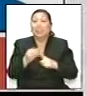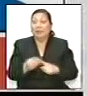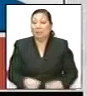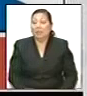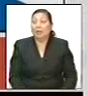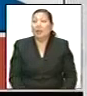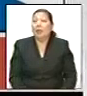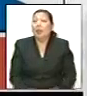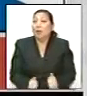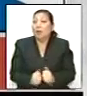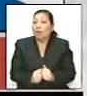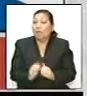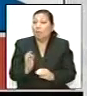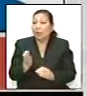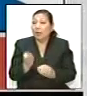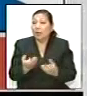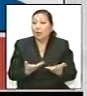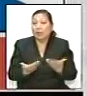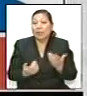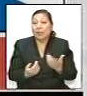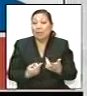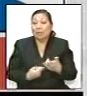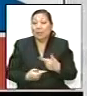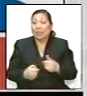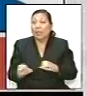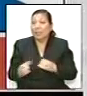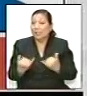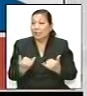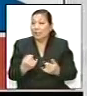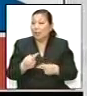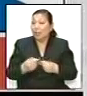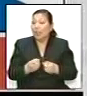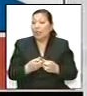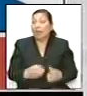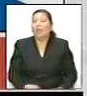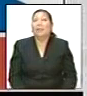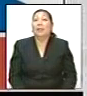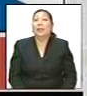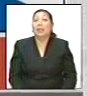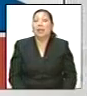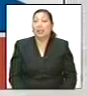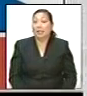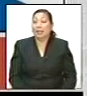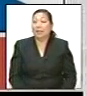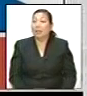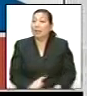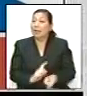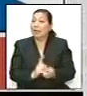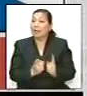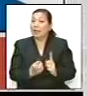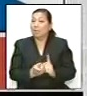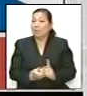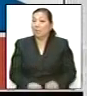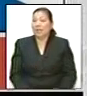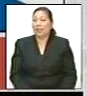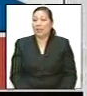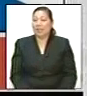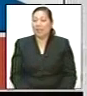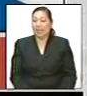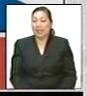con el foro técnico de cooperación que se viene llevando estos dos días es cambiar cambiar